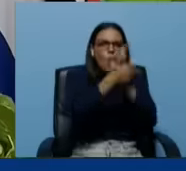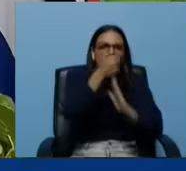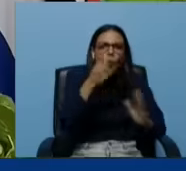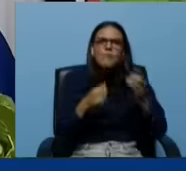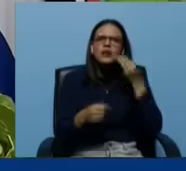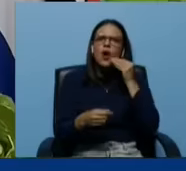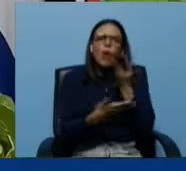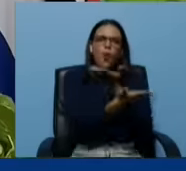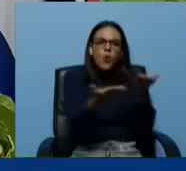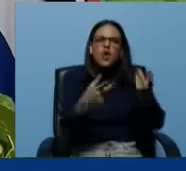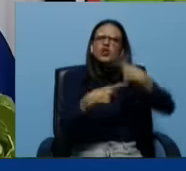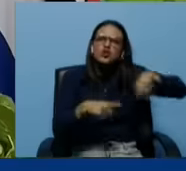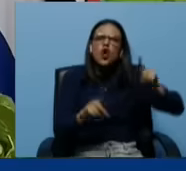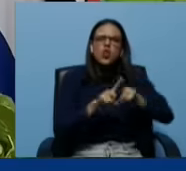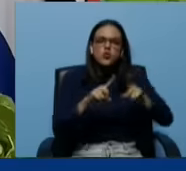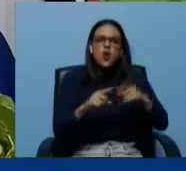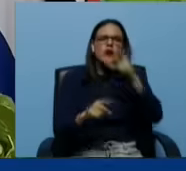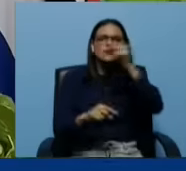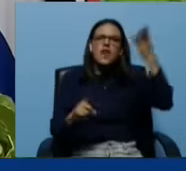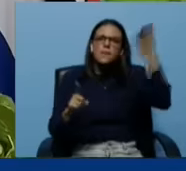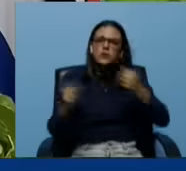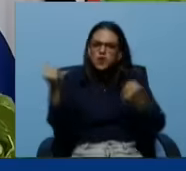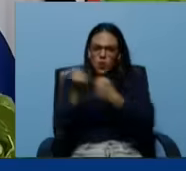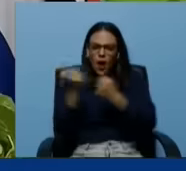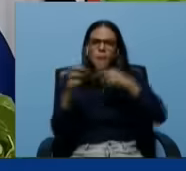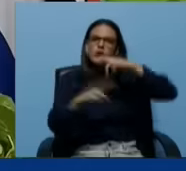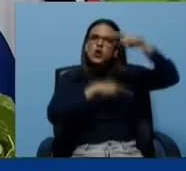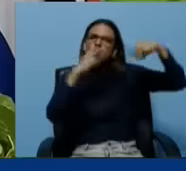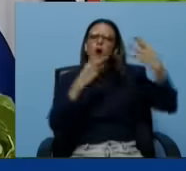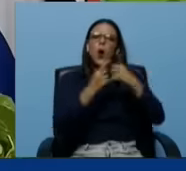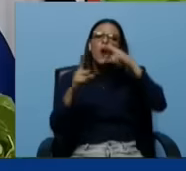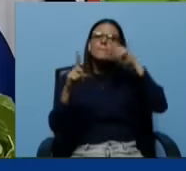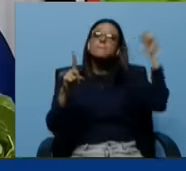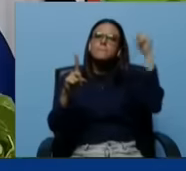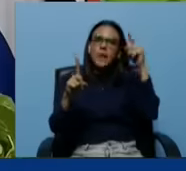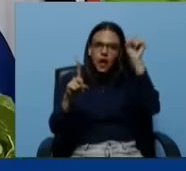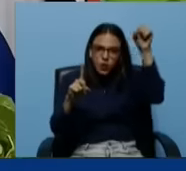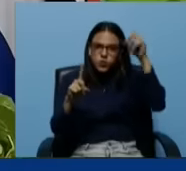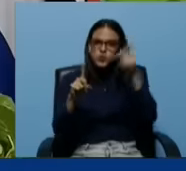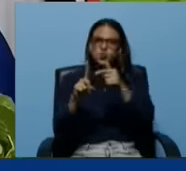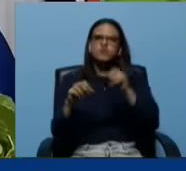está con Nicolás Maduro, está con la revolución bolivariana.